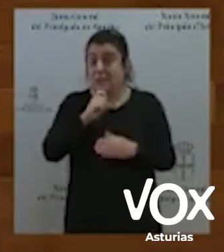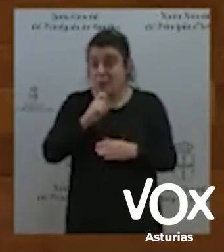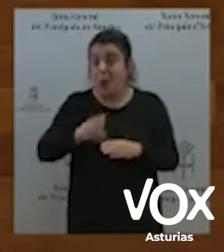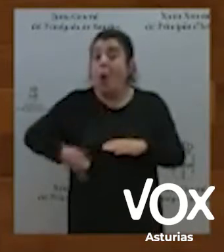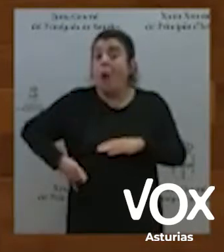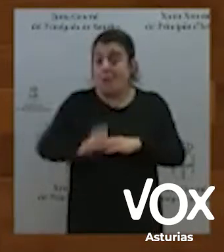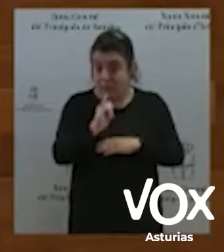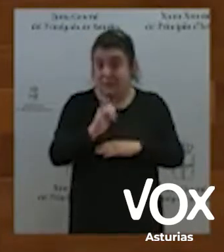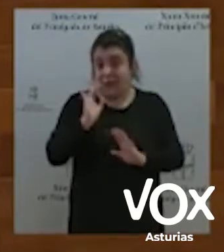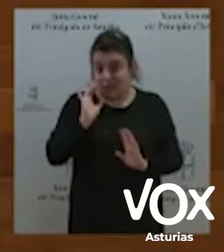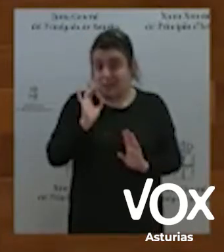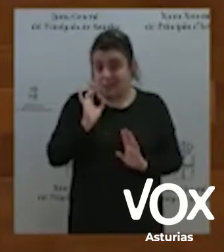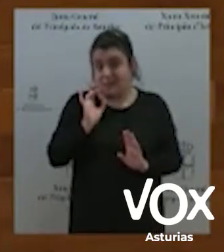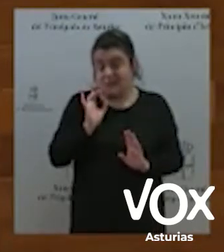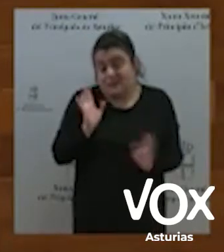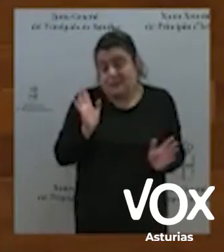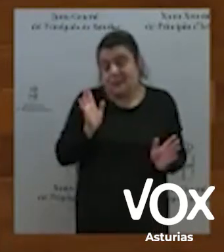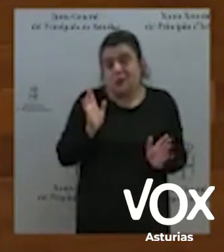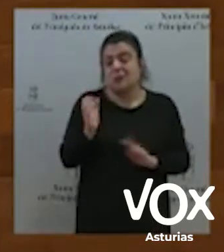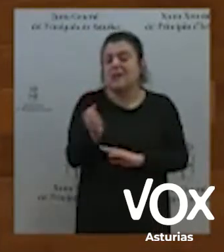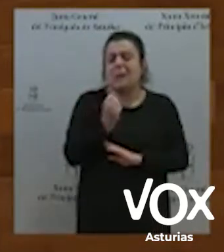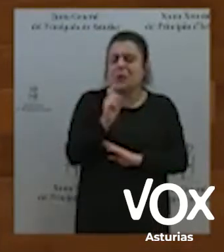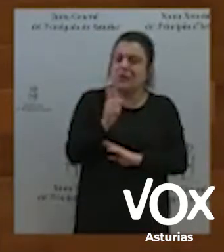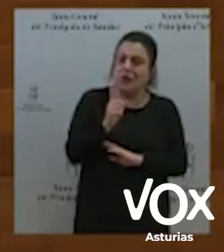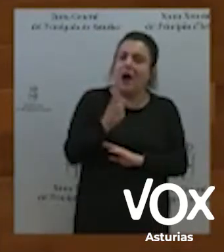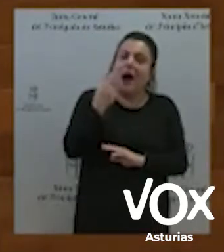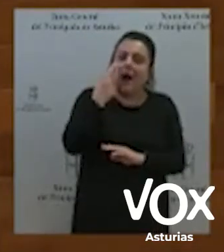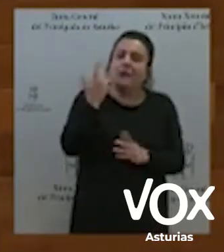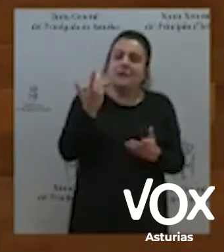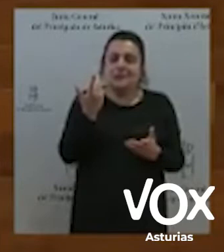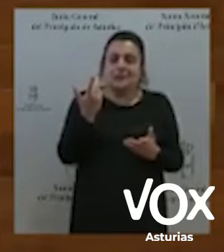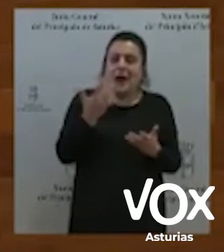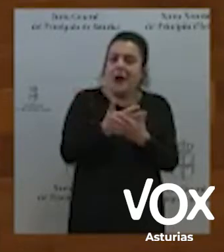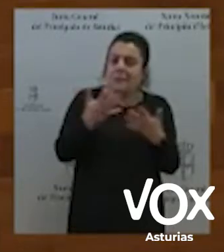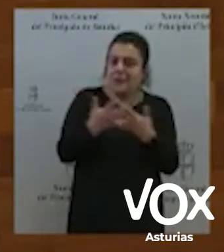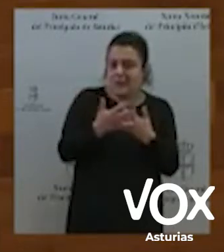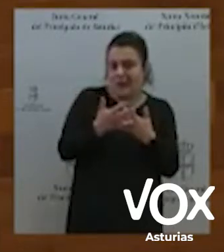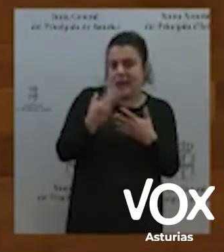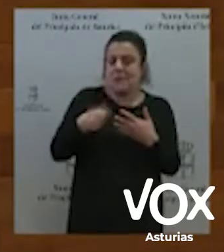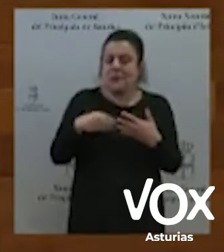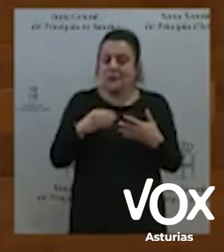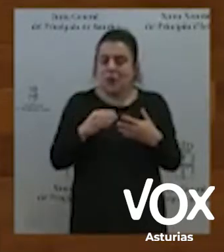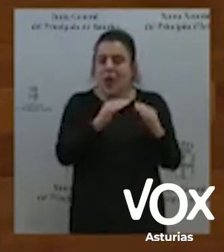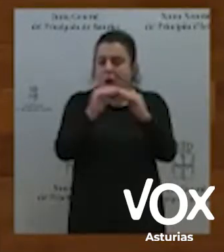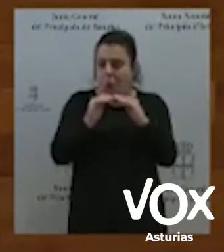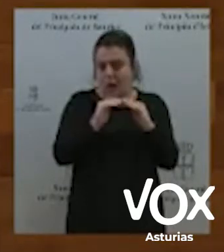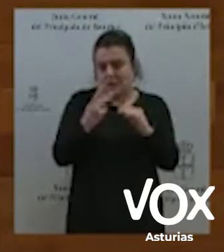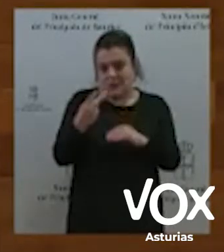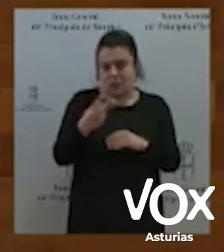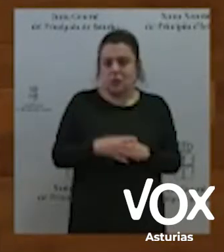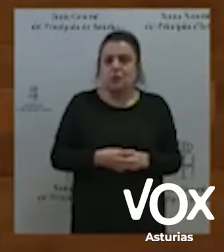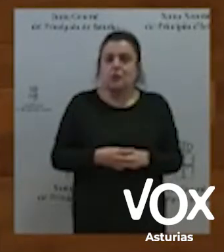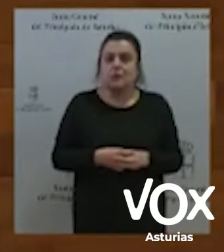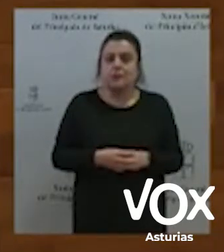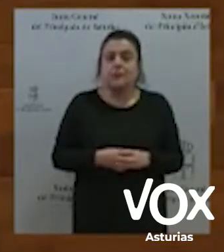a ver si nos van a confundir, usted y a nosotros. El Partido Socialista,